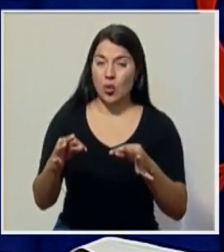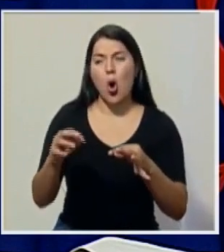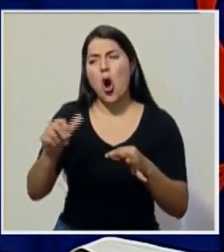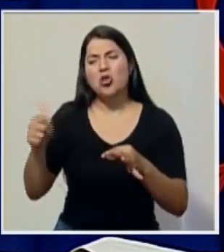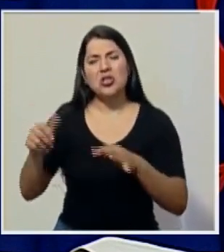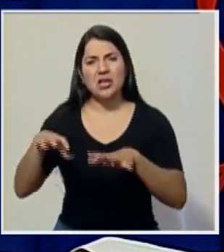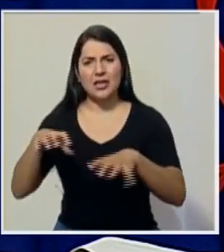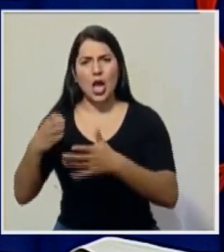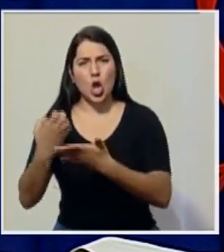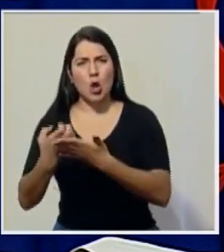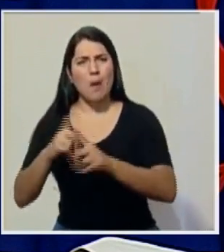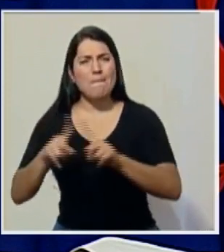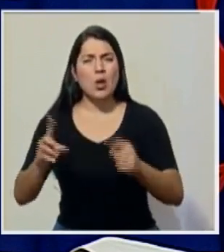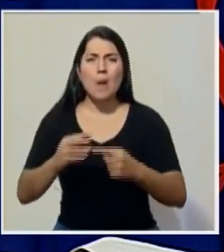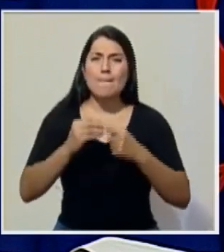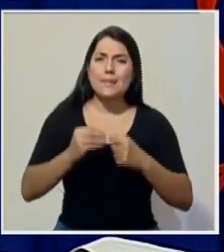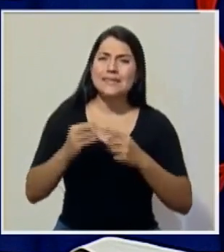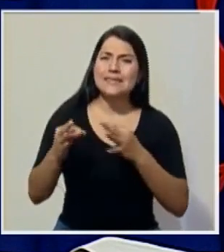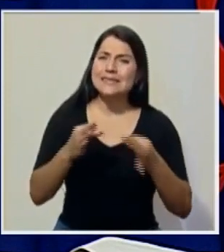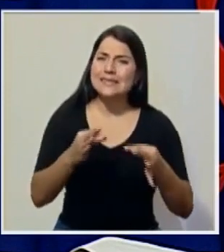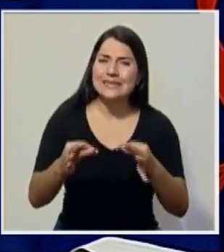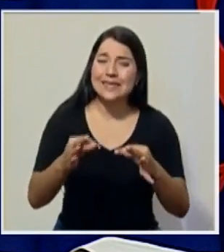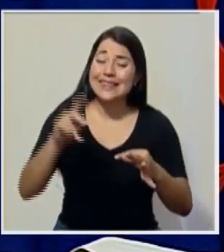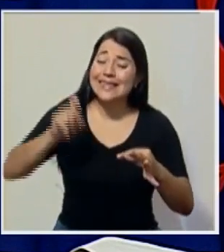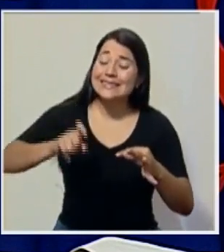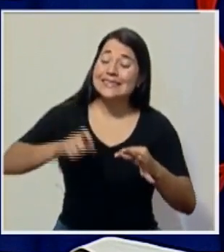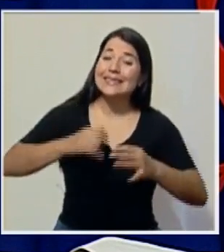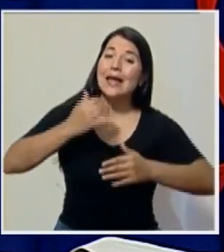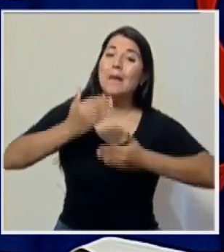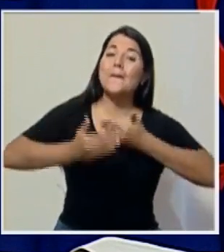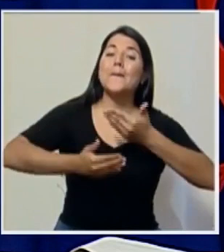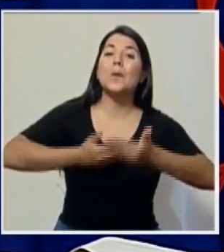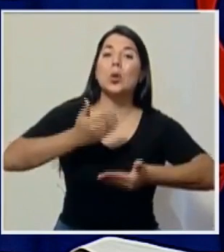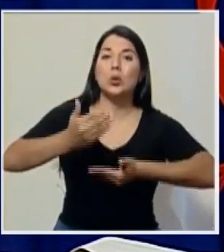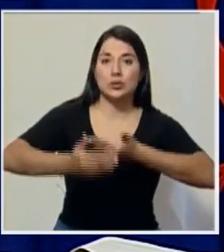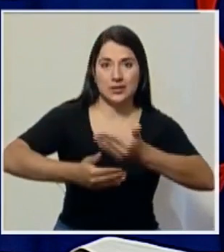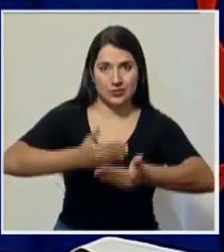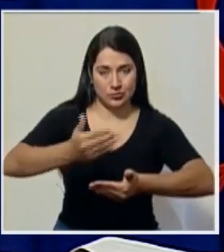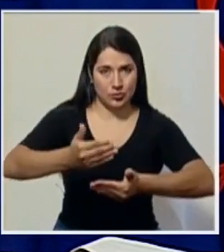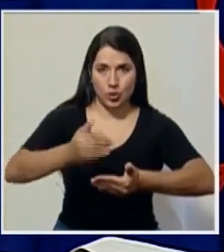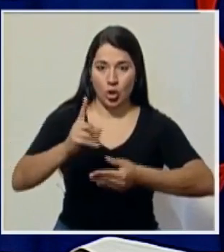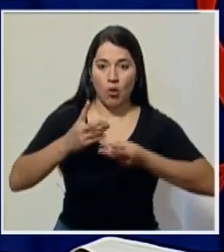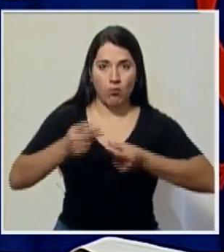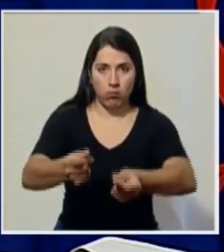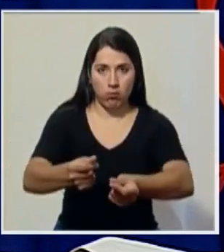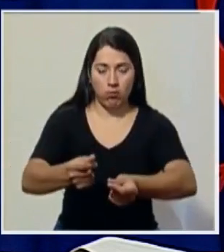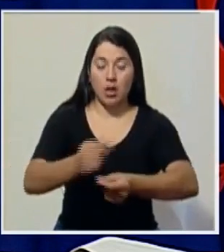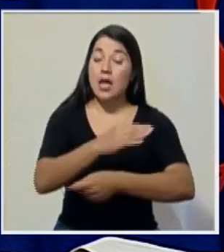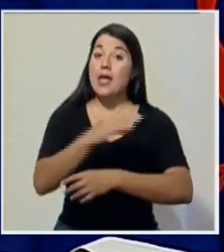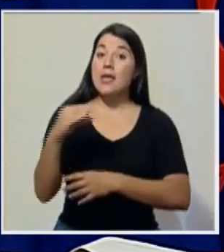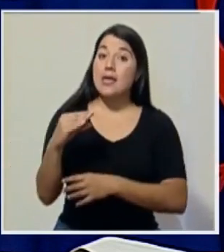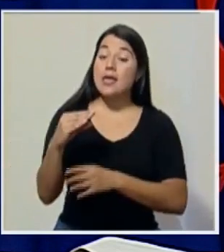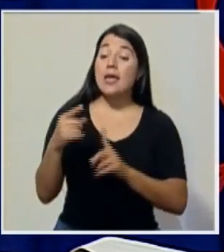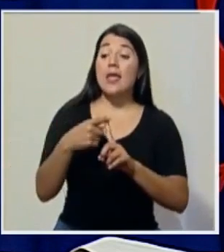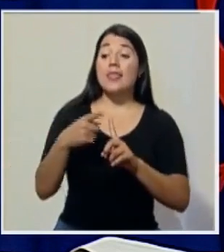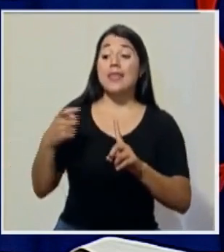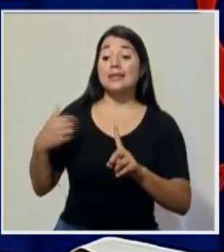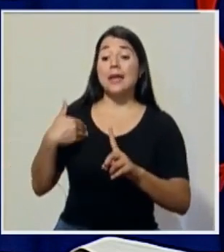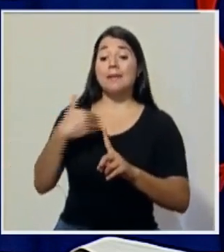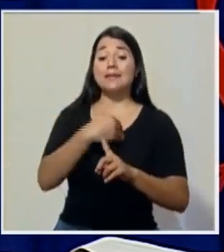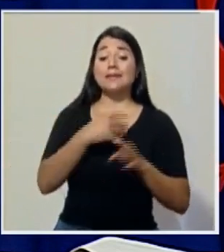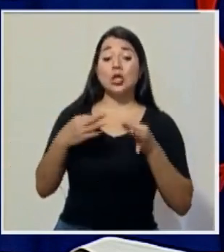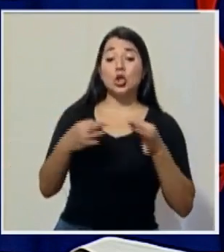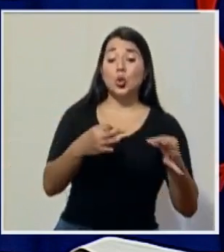la turística, todo es un proceso. Y si bien es cierto, estamos desde el Ministerio de Turismo, mi